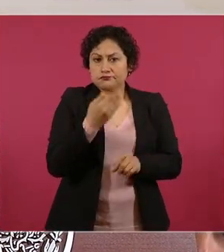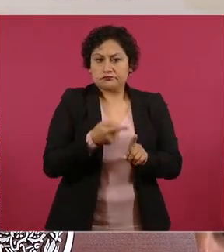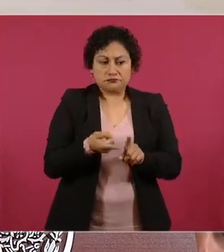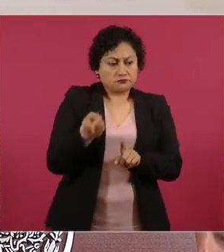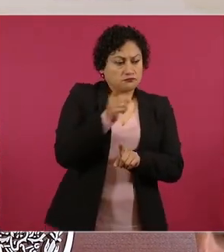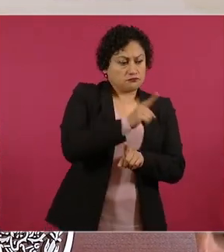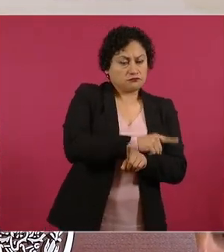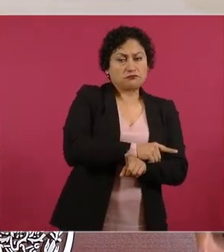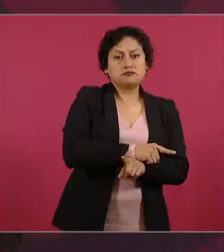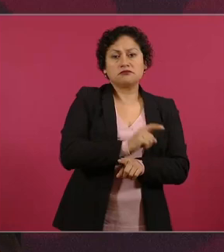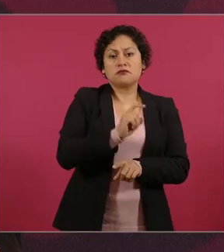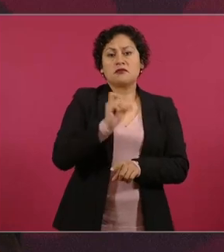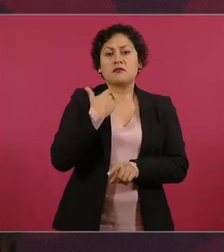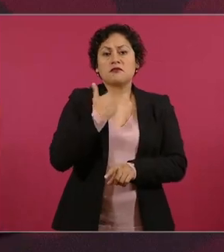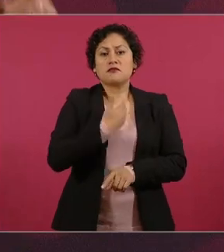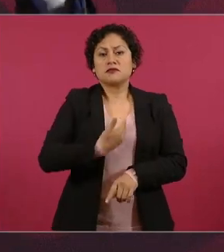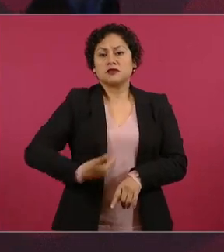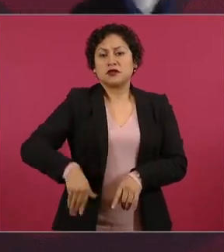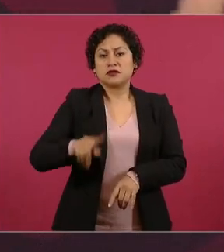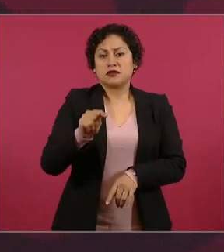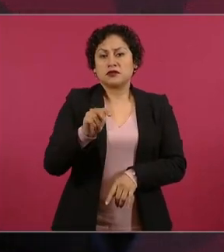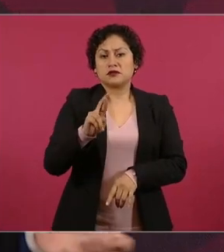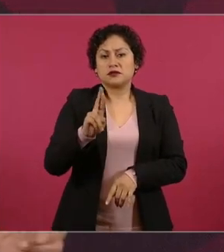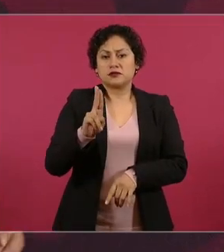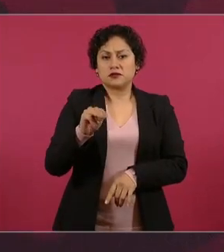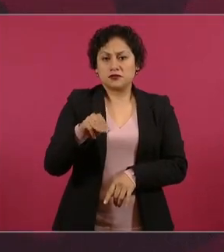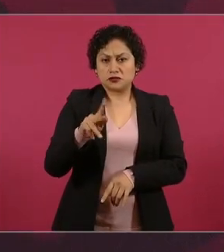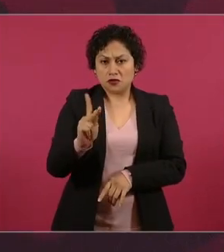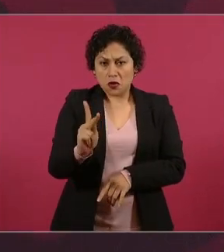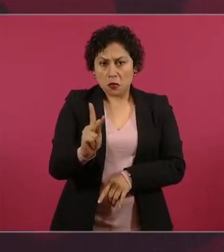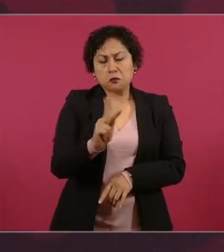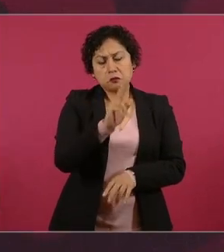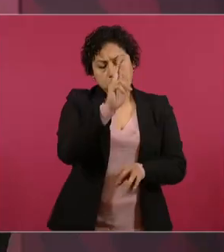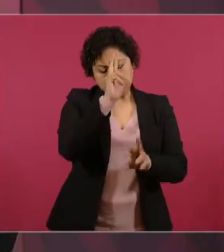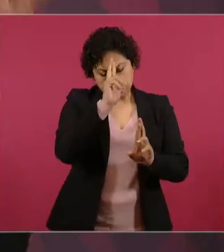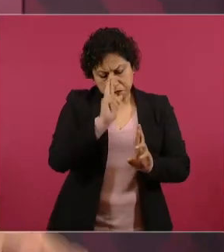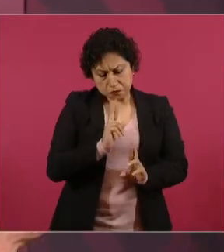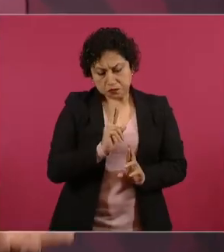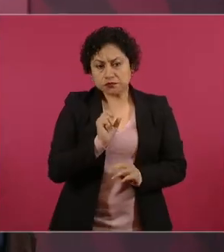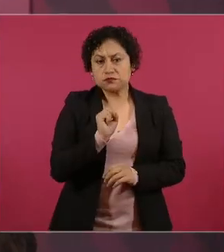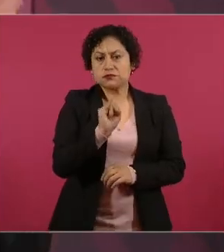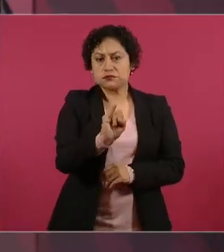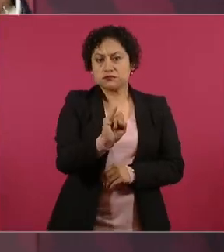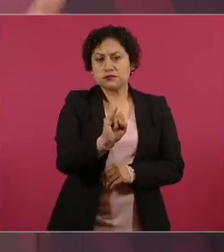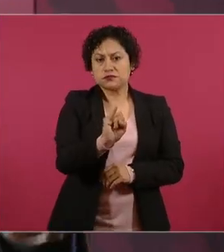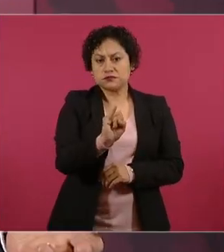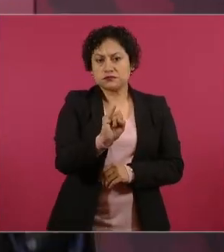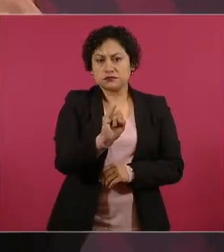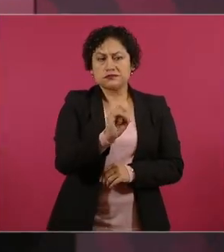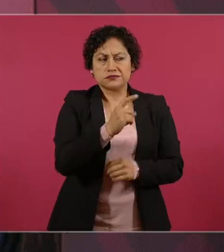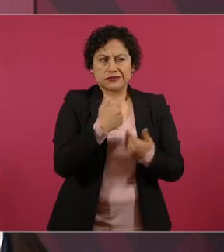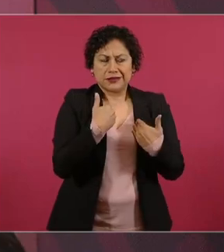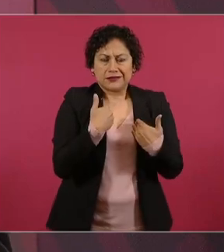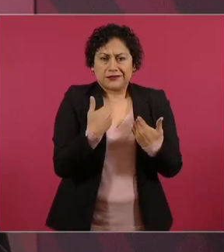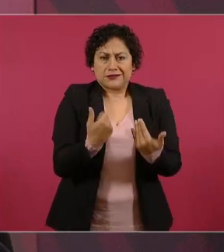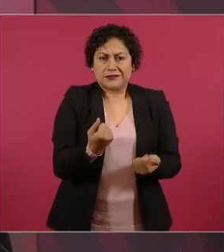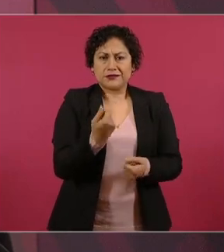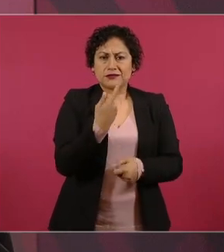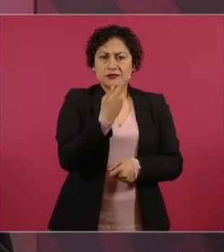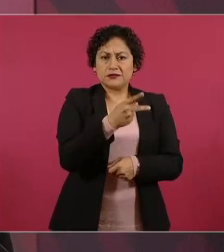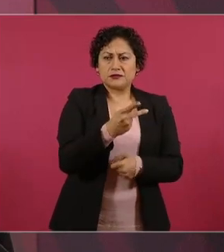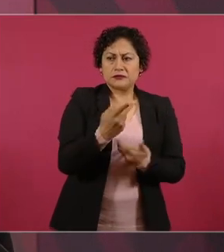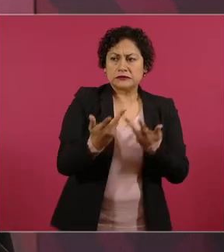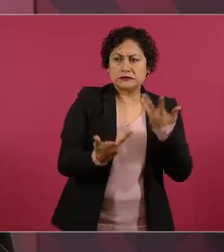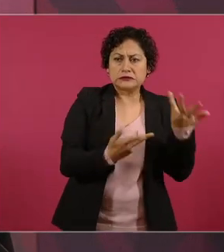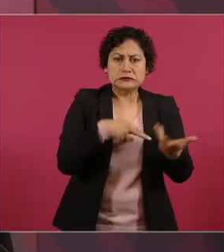fue muy respetuoso de nosotros. Entendemos las circunstancias, pero imagínense cerrar la frontera